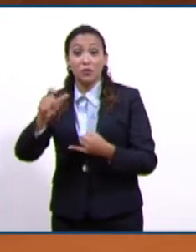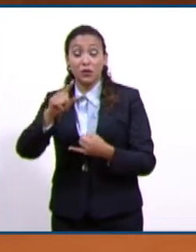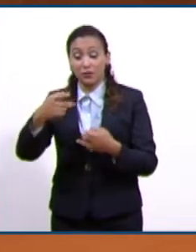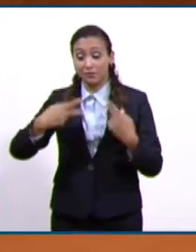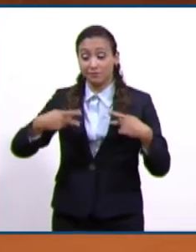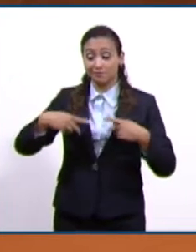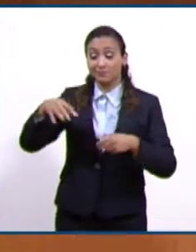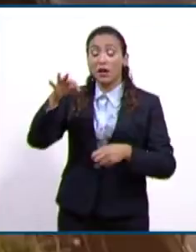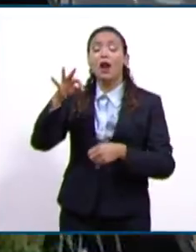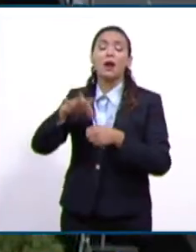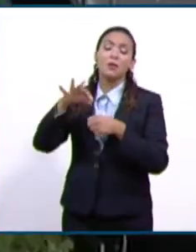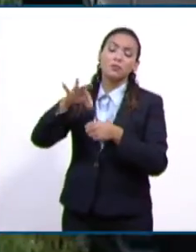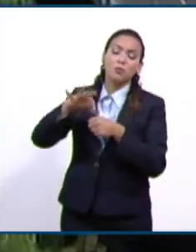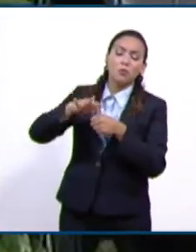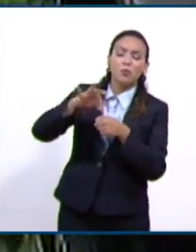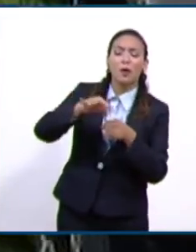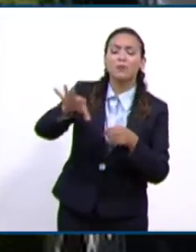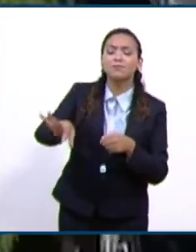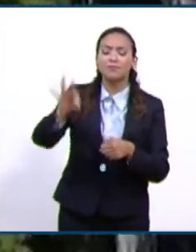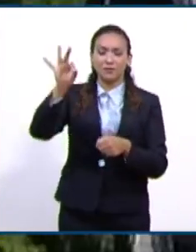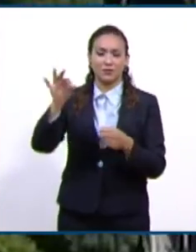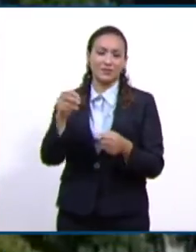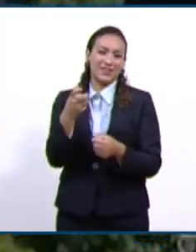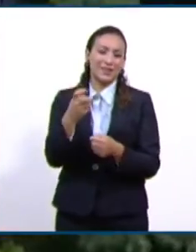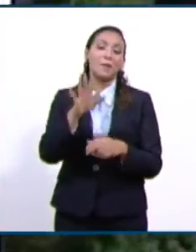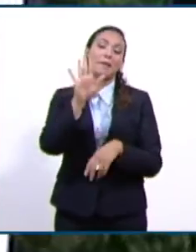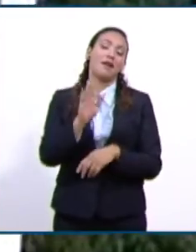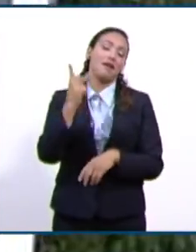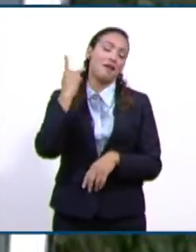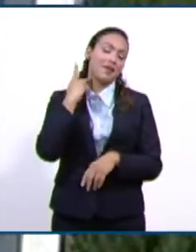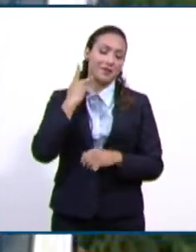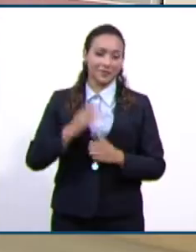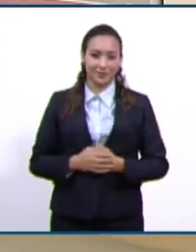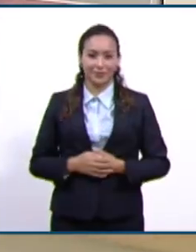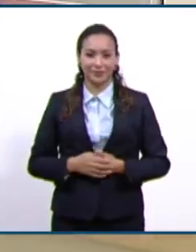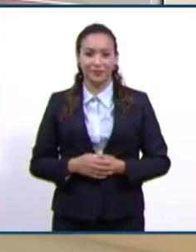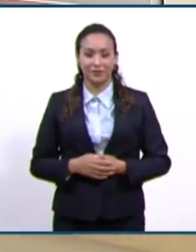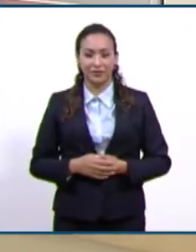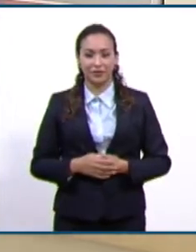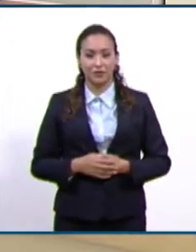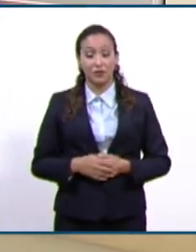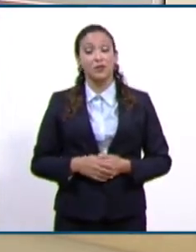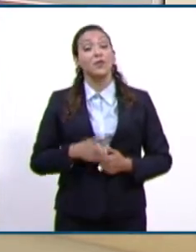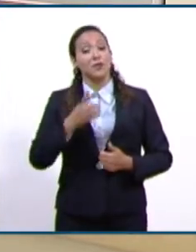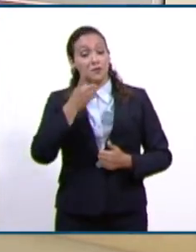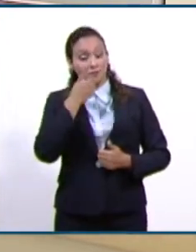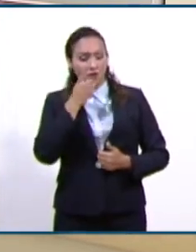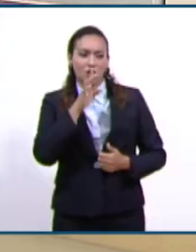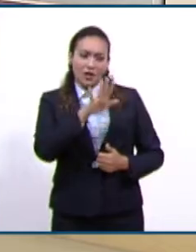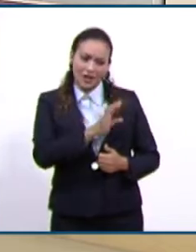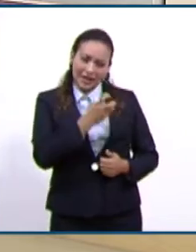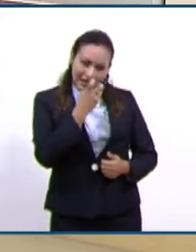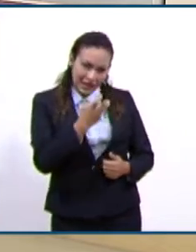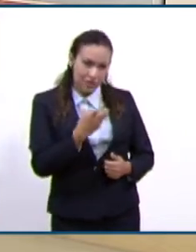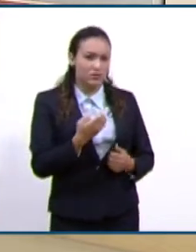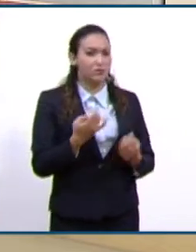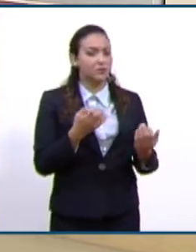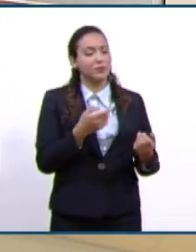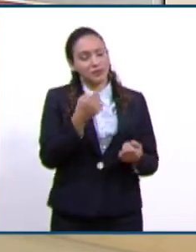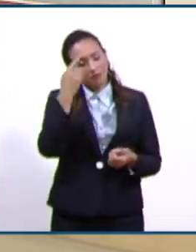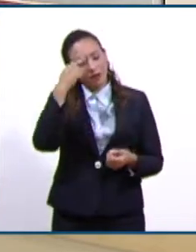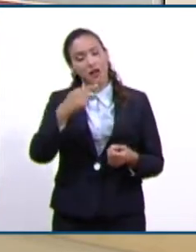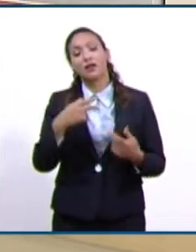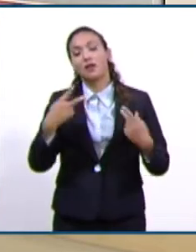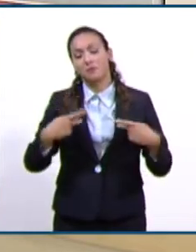Así de claro. En torno a la independencia judicial, indicó que es una garantía para el ciudadano de acceder a la justicia en condiciones de igualdad y para